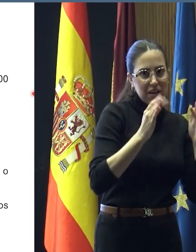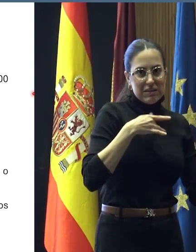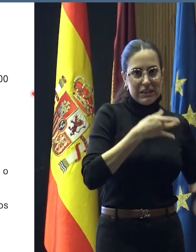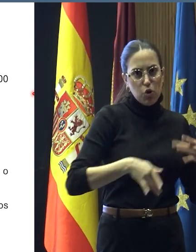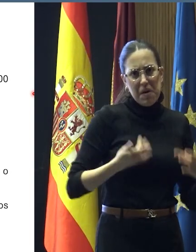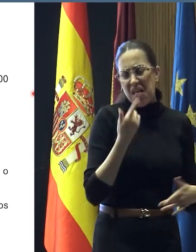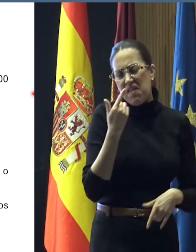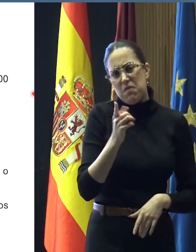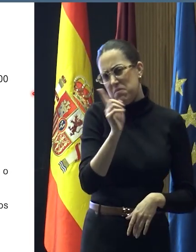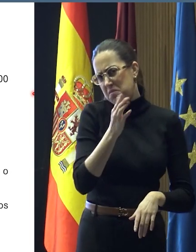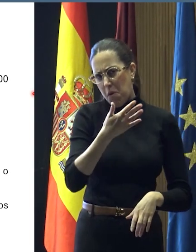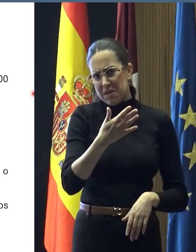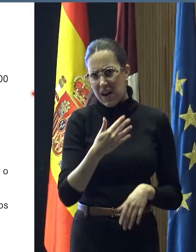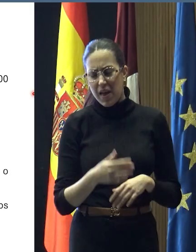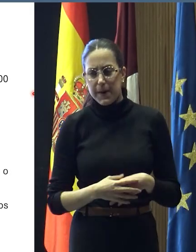simplemente pues